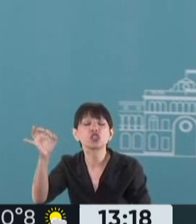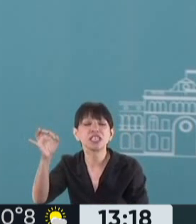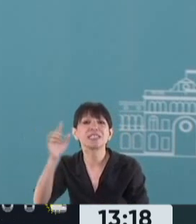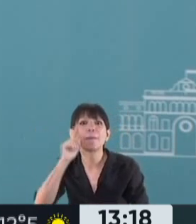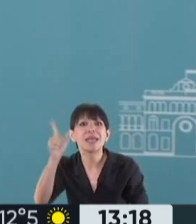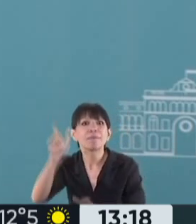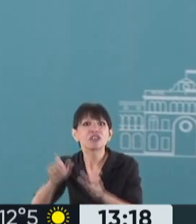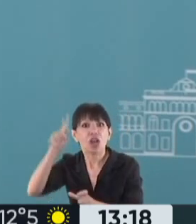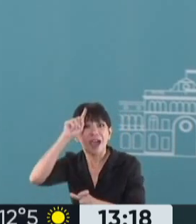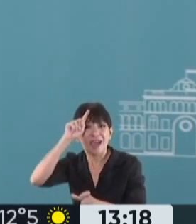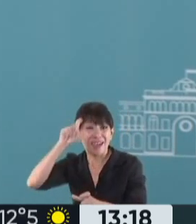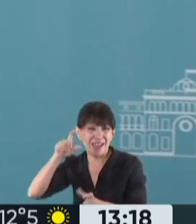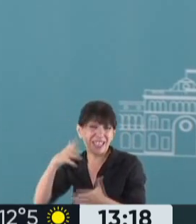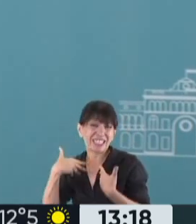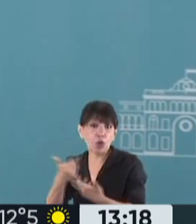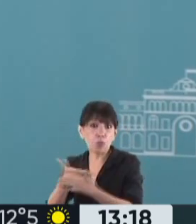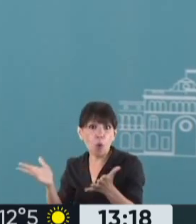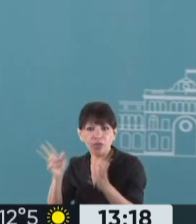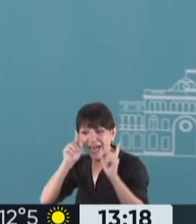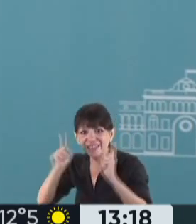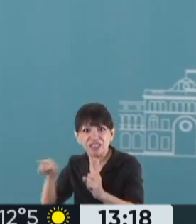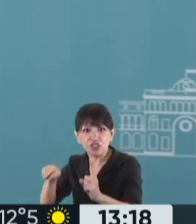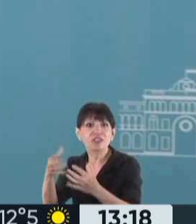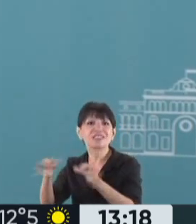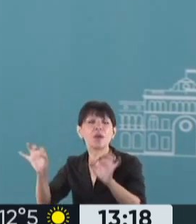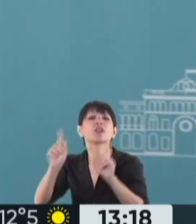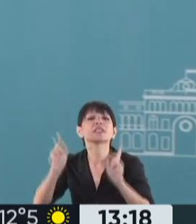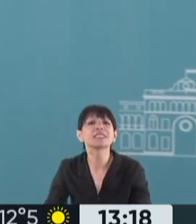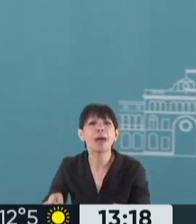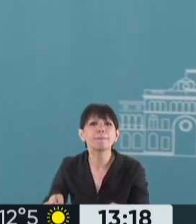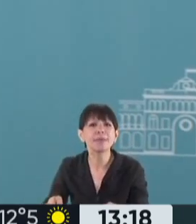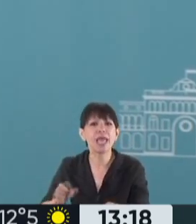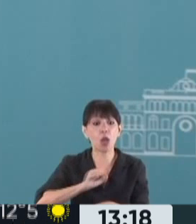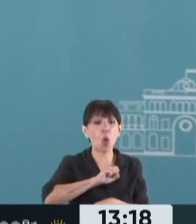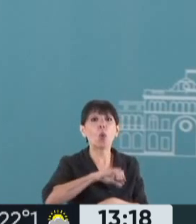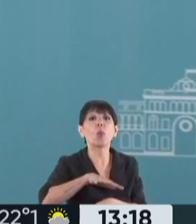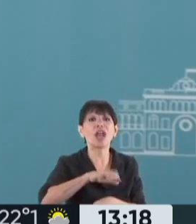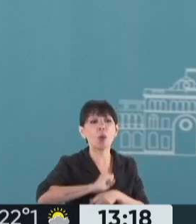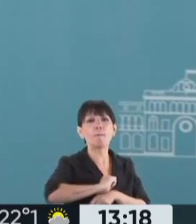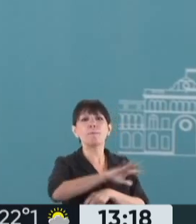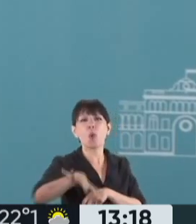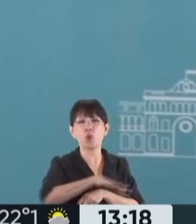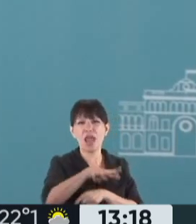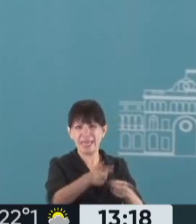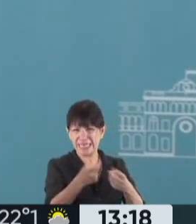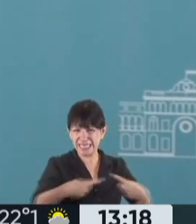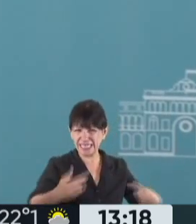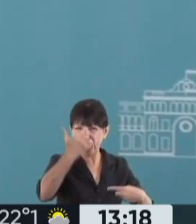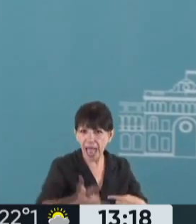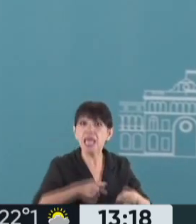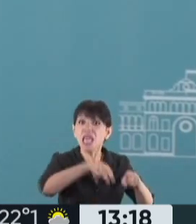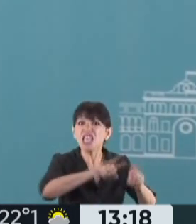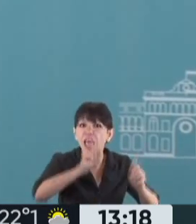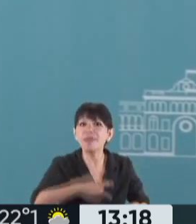la salud pública, pero también atendidas por la red que en los barrios populares permitió que se llevara a cabo la vacunación. Digo, los barrios populares